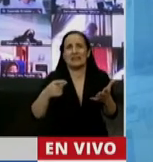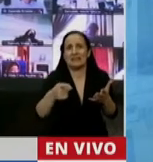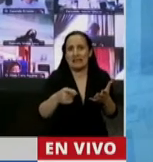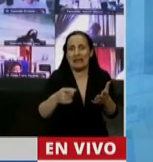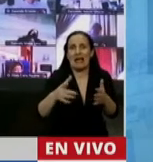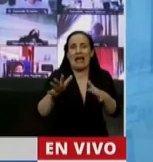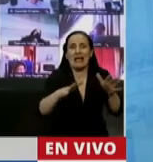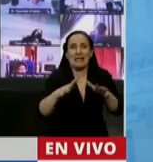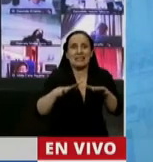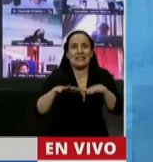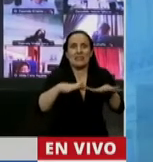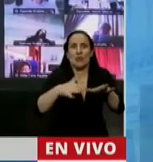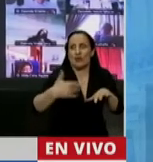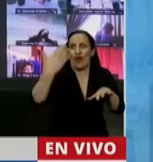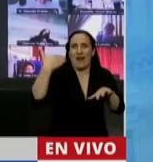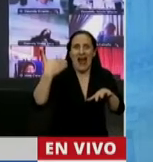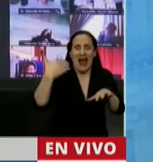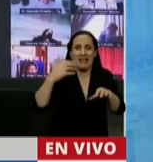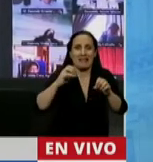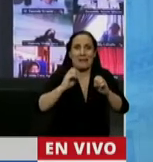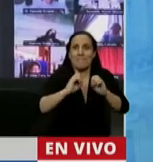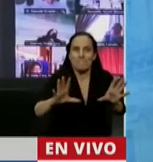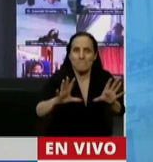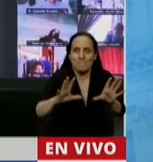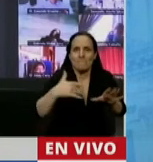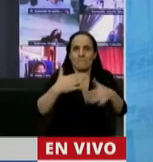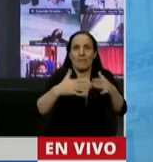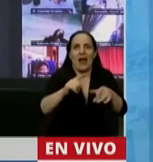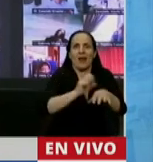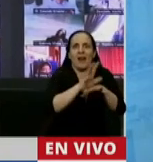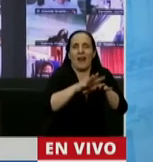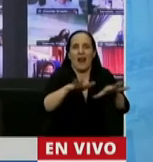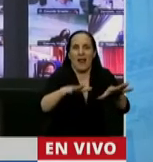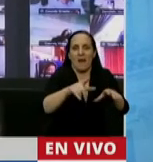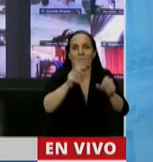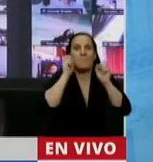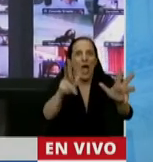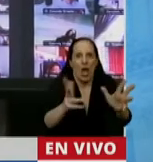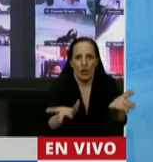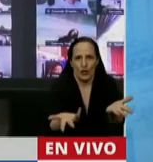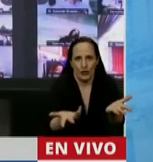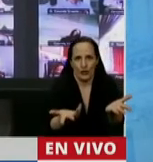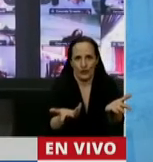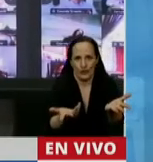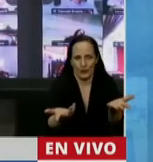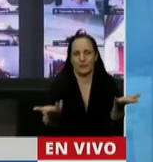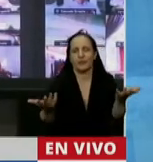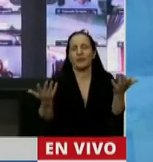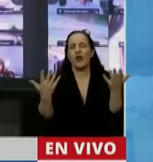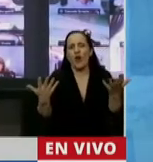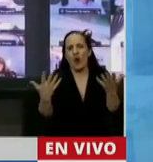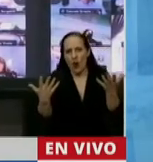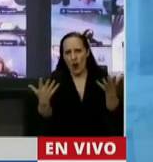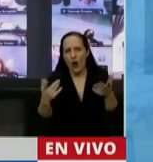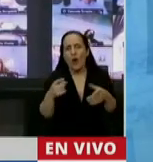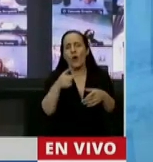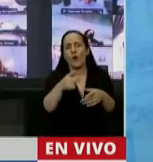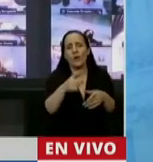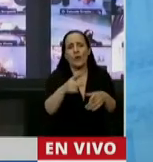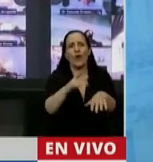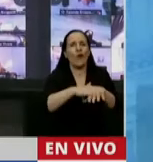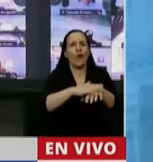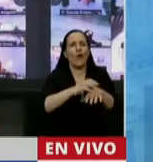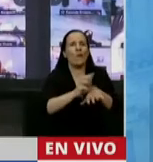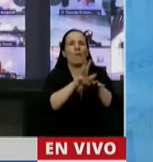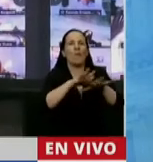que tiene esto, porque realmente no poder cambiar la tierra para otro uso después del fuego realmente desalienta a que